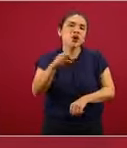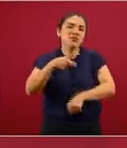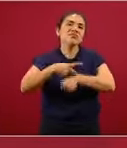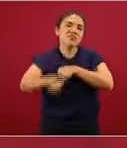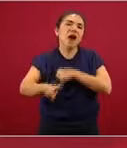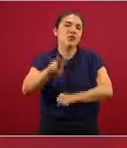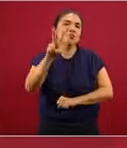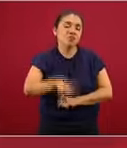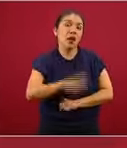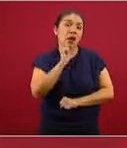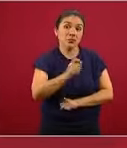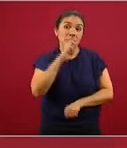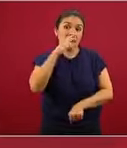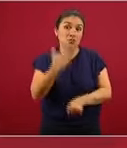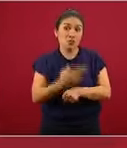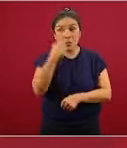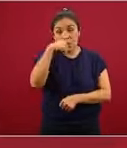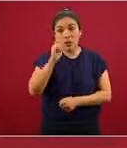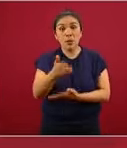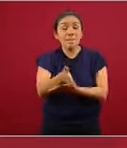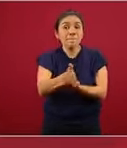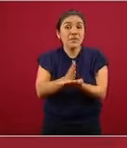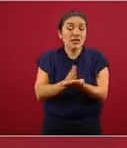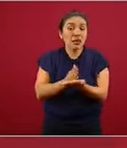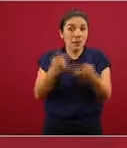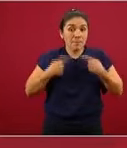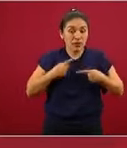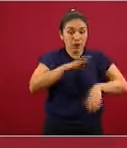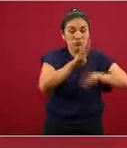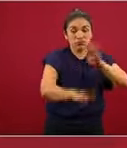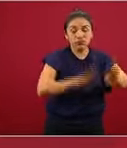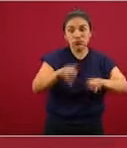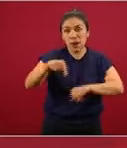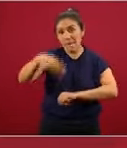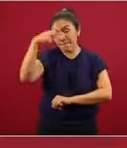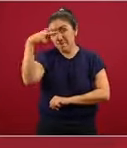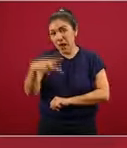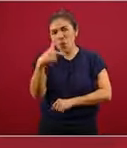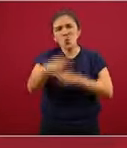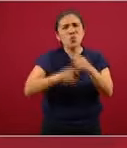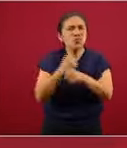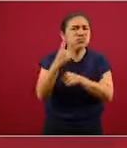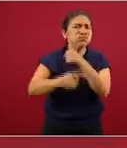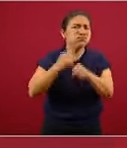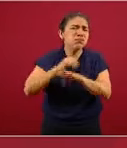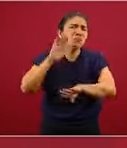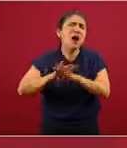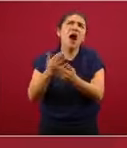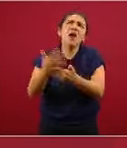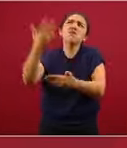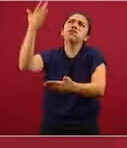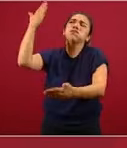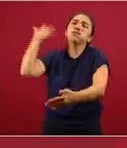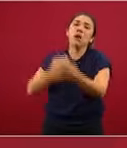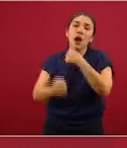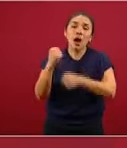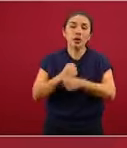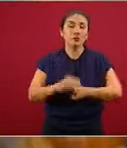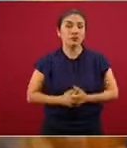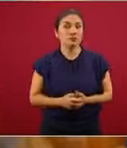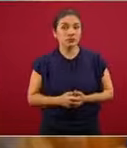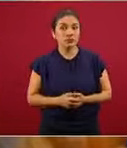y son responsables de la mitad de las muertes en México todos los años desde hace muchos, muchos años.